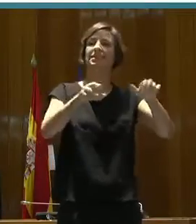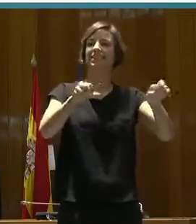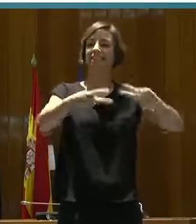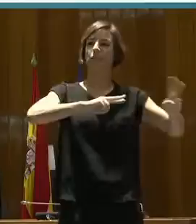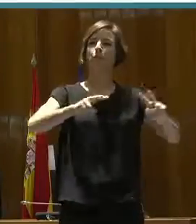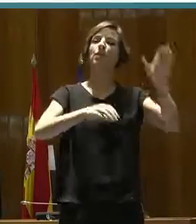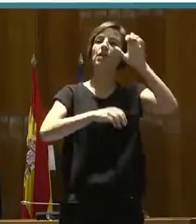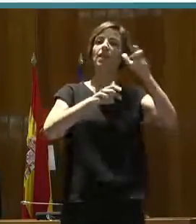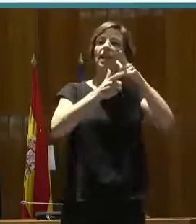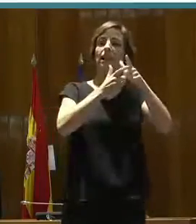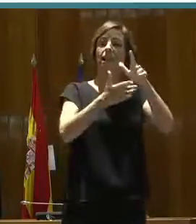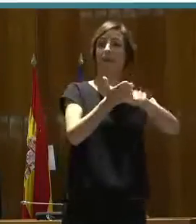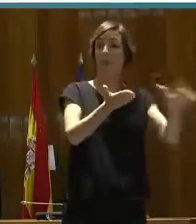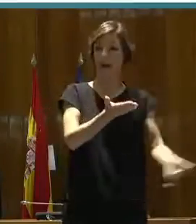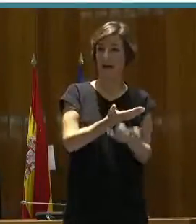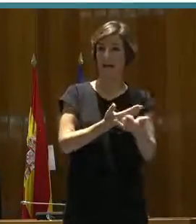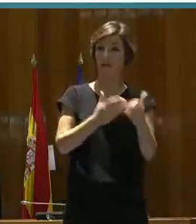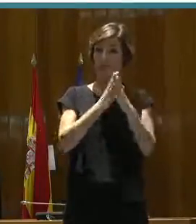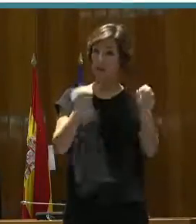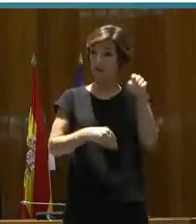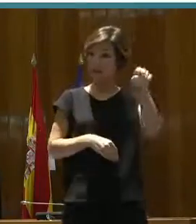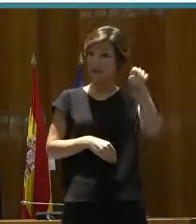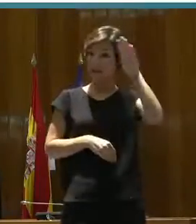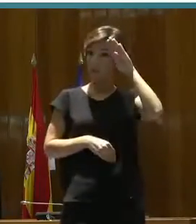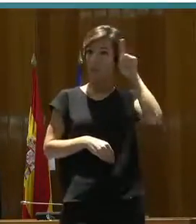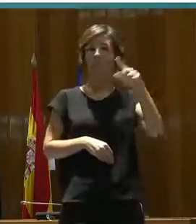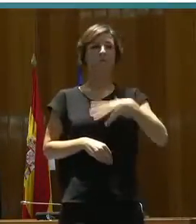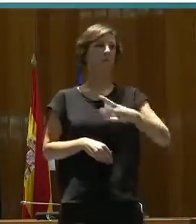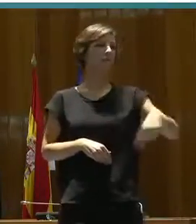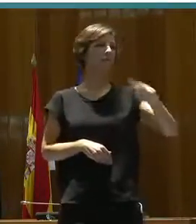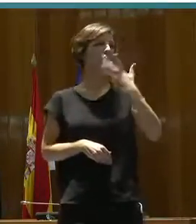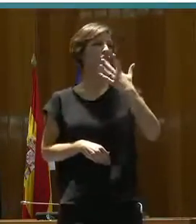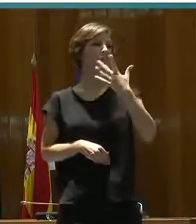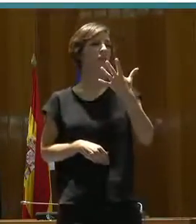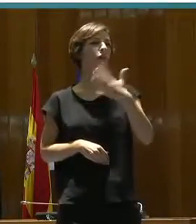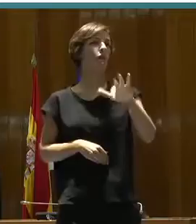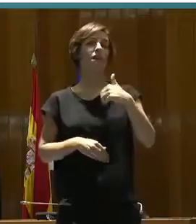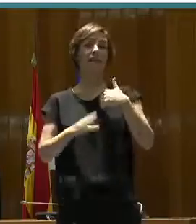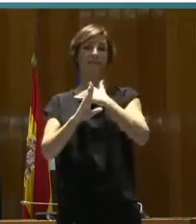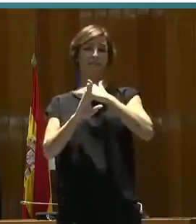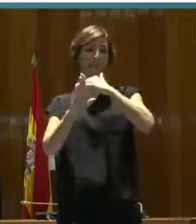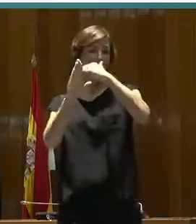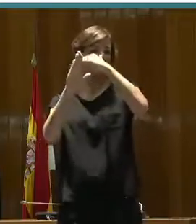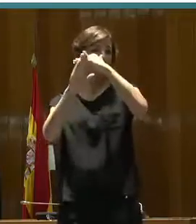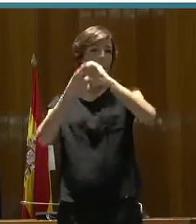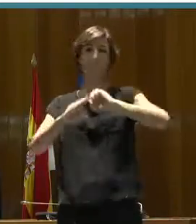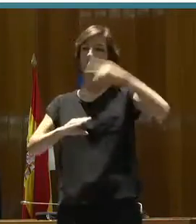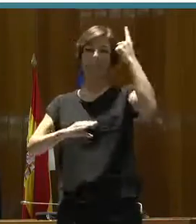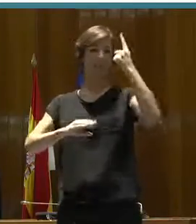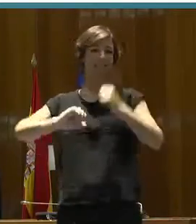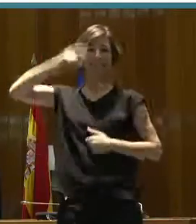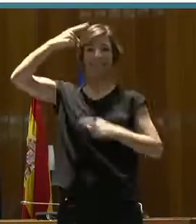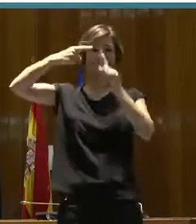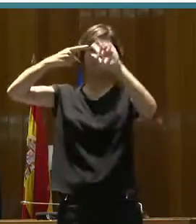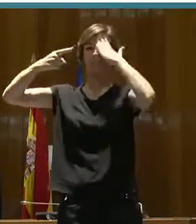del Lenguaje. La Universidad Pompeu Fabra, probablemente sabéis que está colocada en el ranking la más alta de lo que